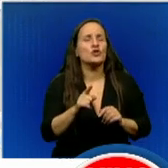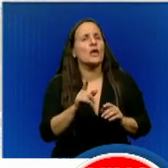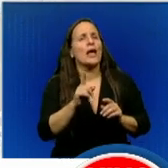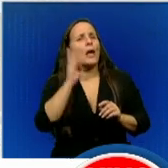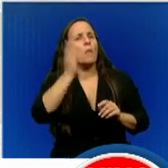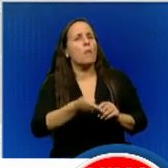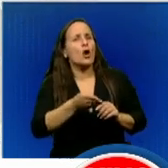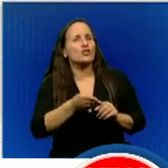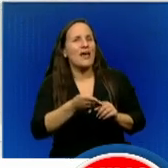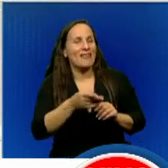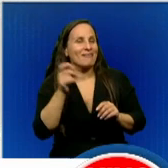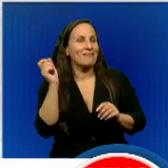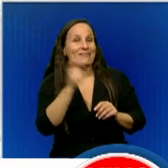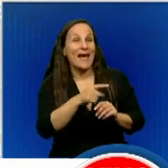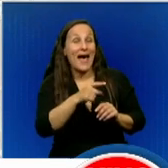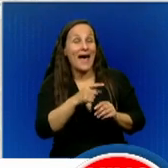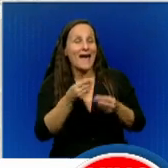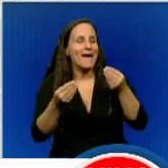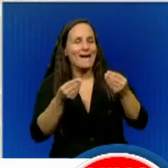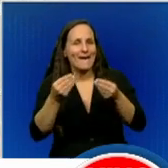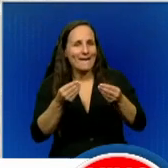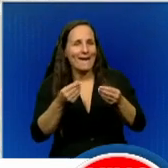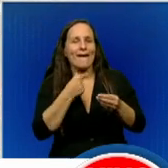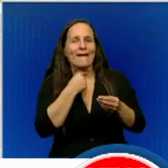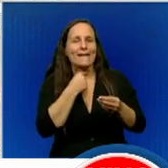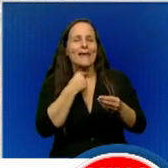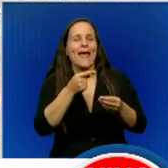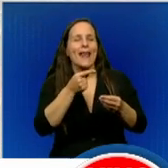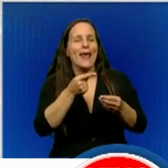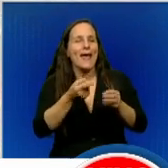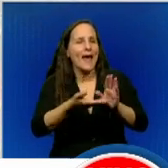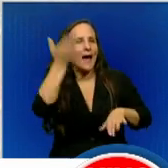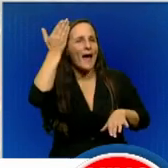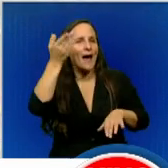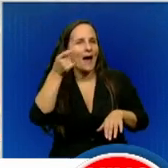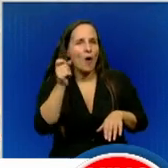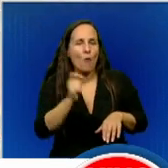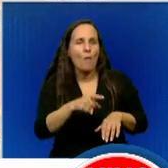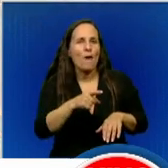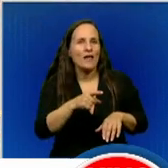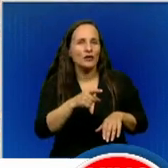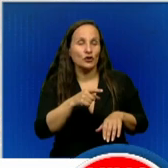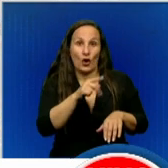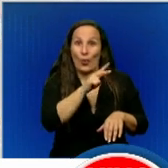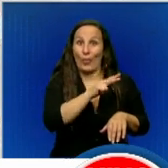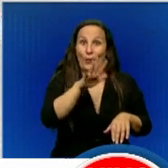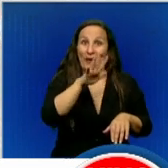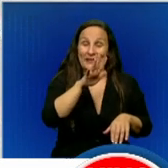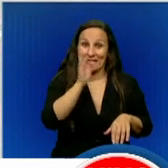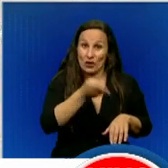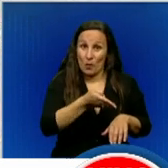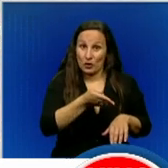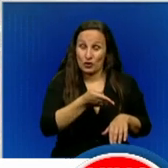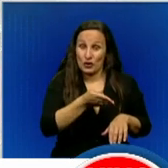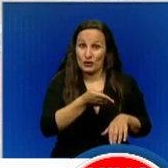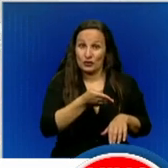alícuotas progresiva en realidad lo que se proyecta es sancionar un incremento del actual 25 por ciento